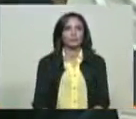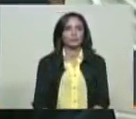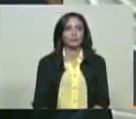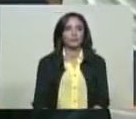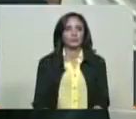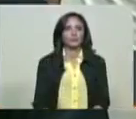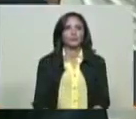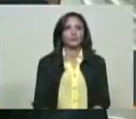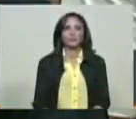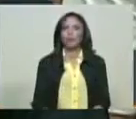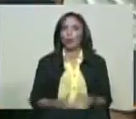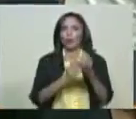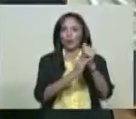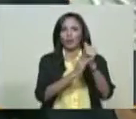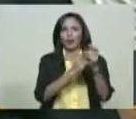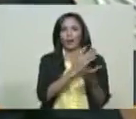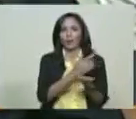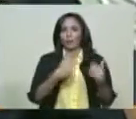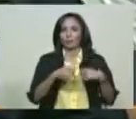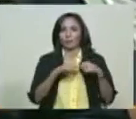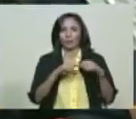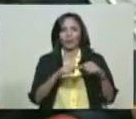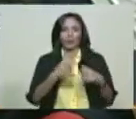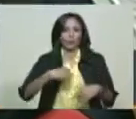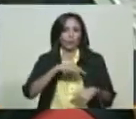es muy liderazgo legítimo permanente